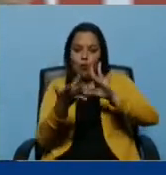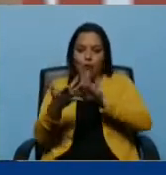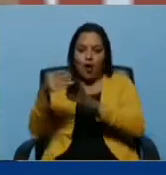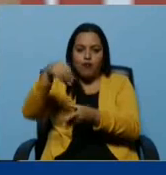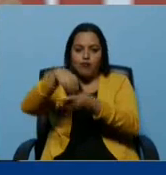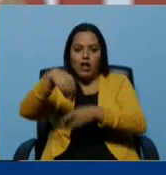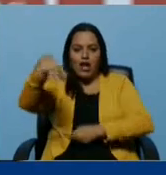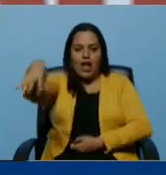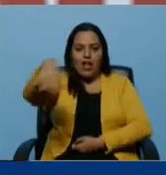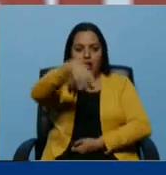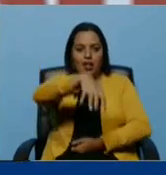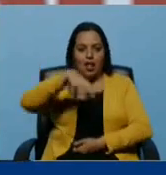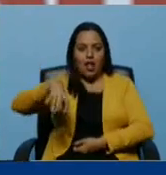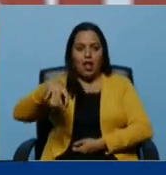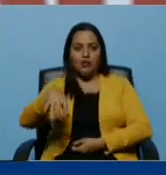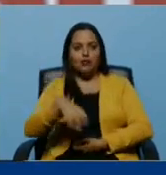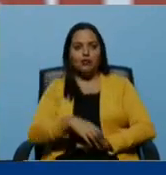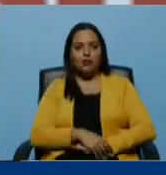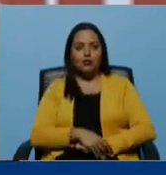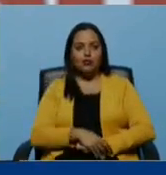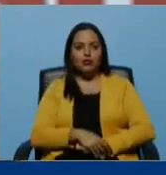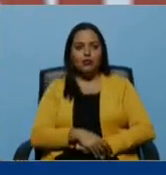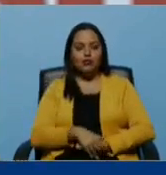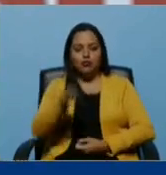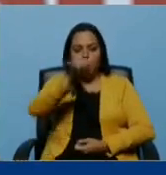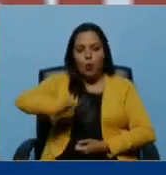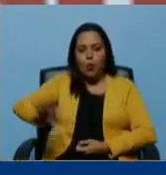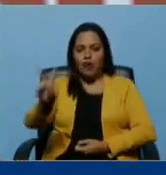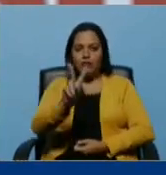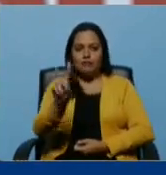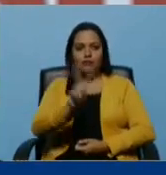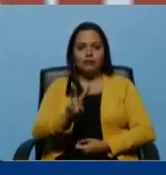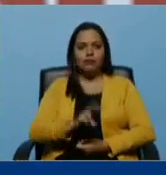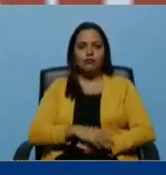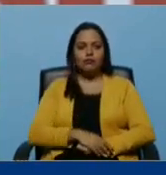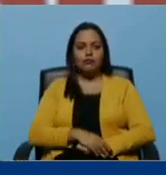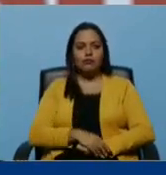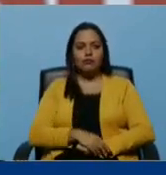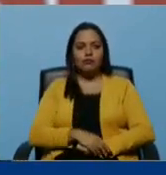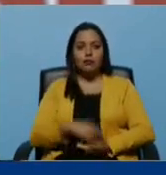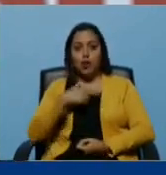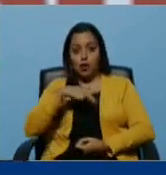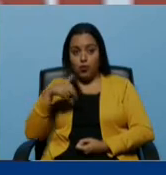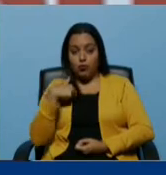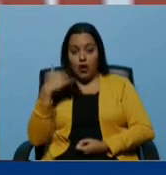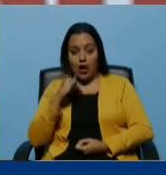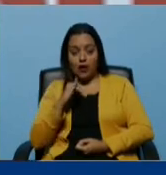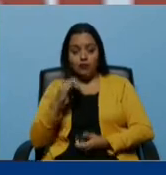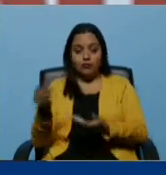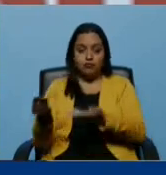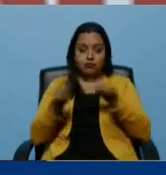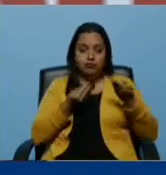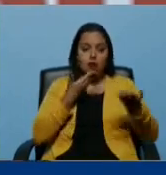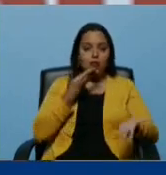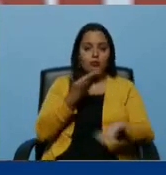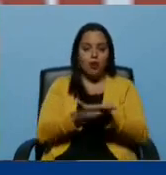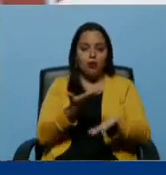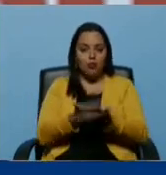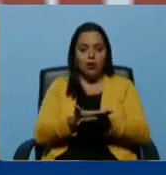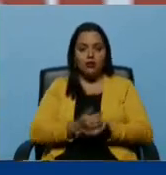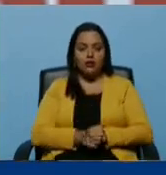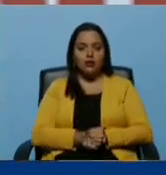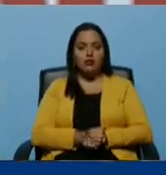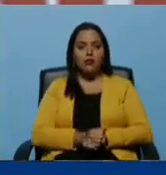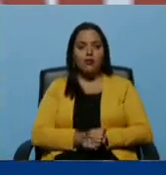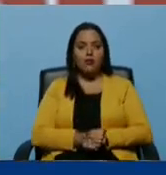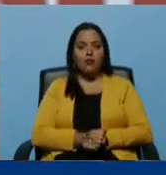estados, en todo el territorio nacional. Y estamos nosotros allí recibiendo las propuestas